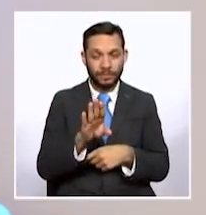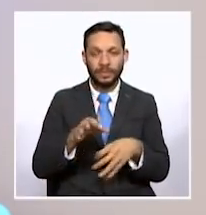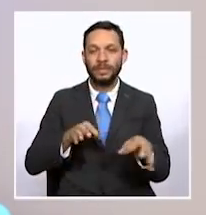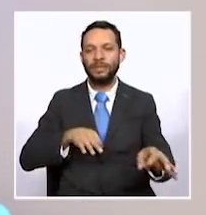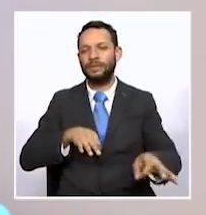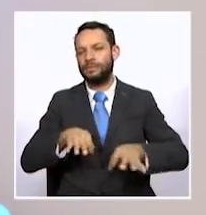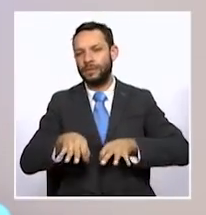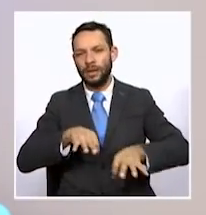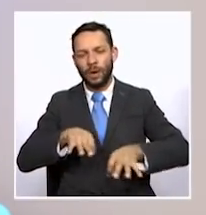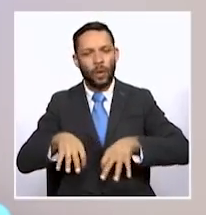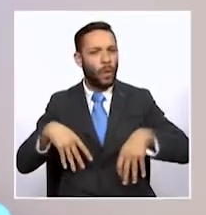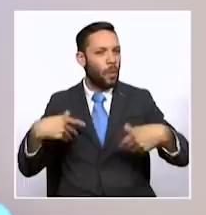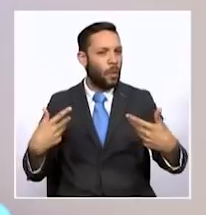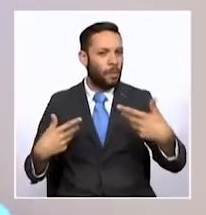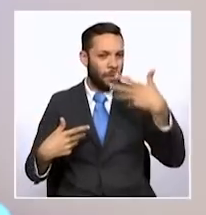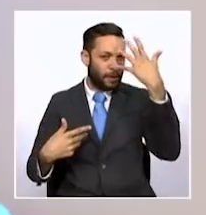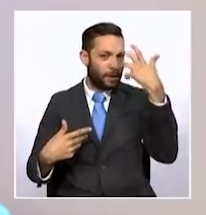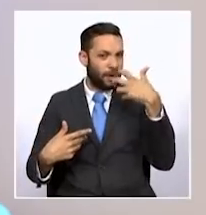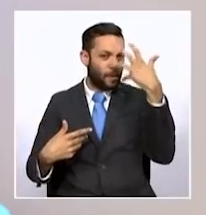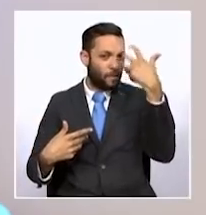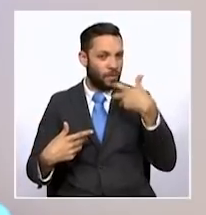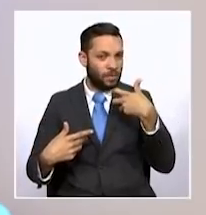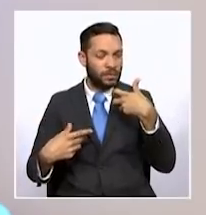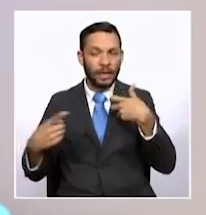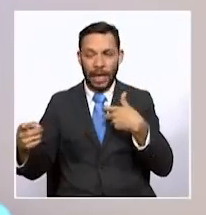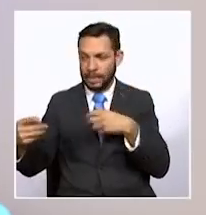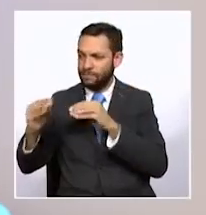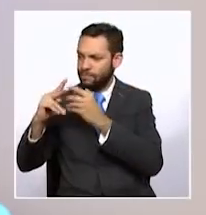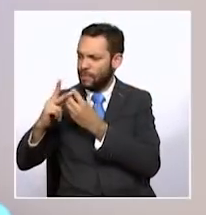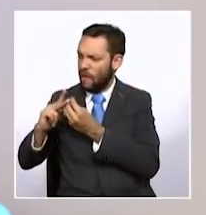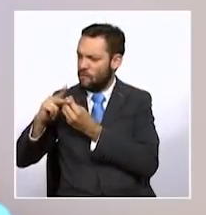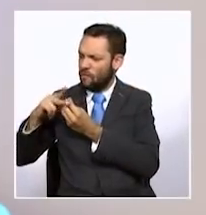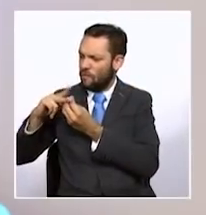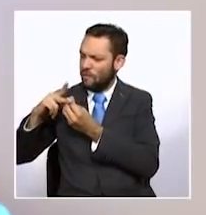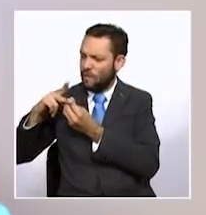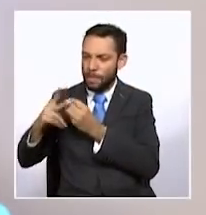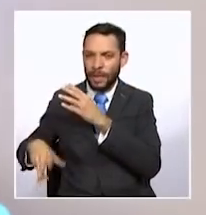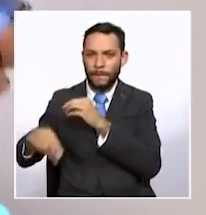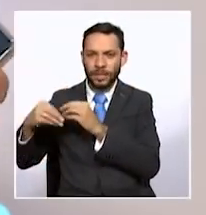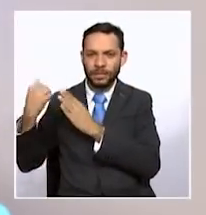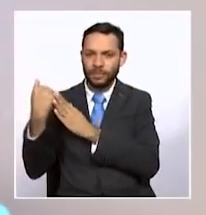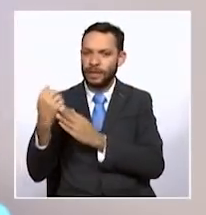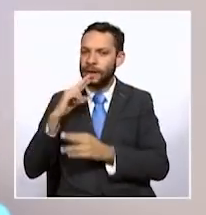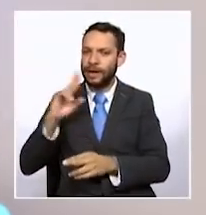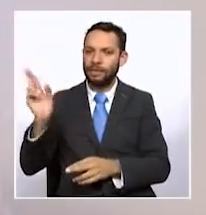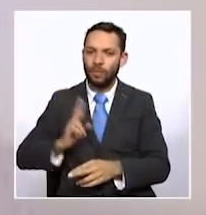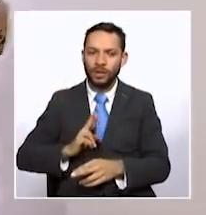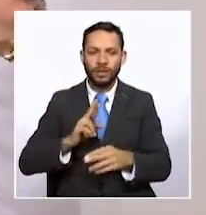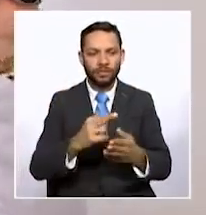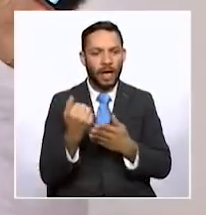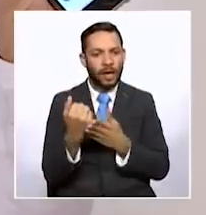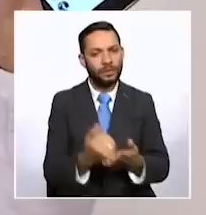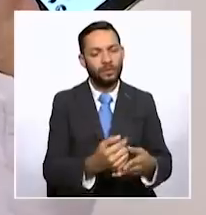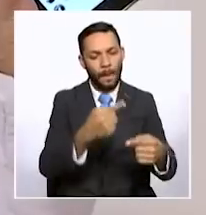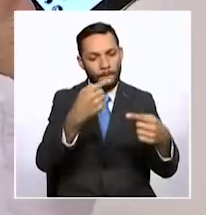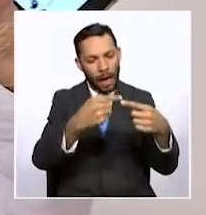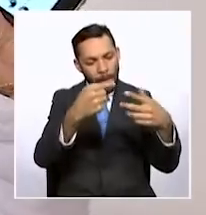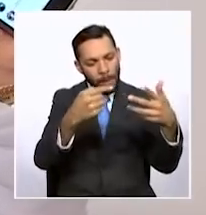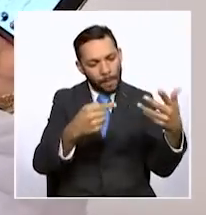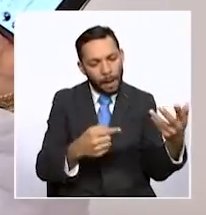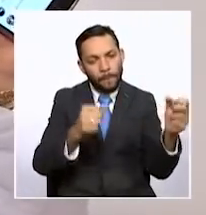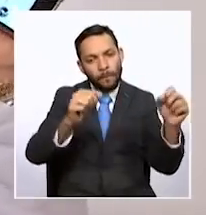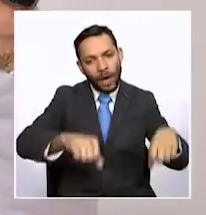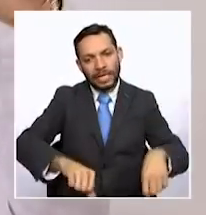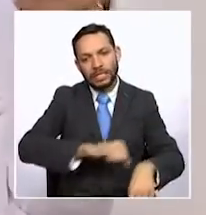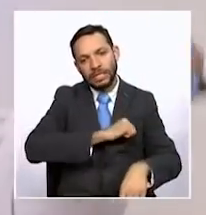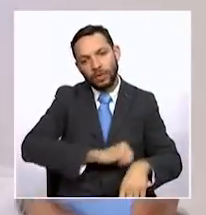cómo hacer los estudios diagnósticos, qué herramientas tienen ellos como ortopedistas para decirnos a todos los médicos, puede ser por tal parte, y